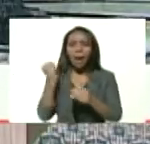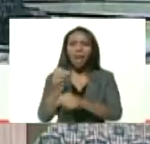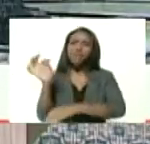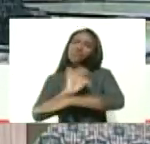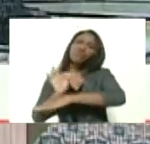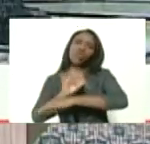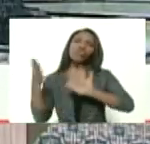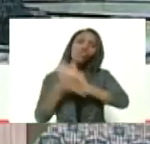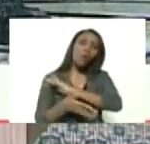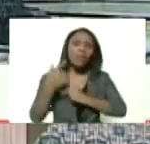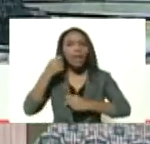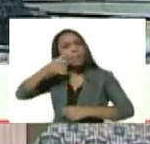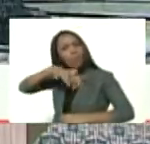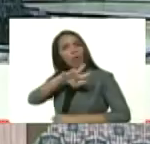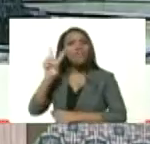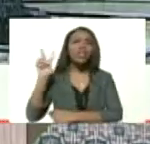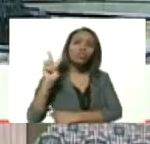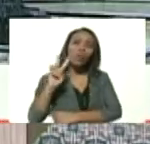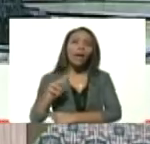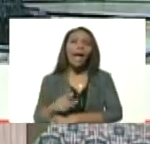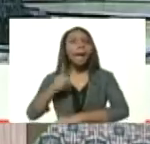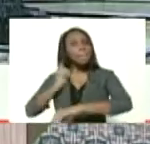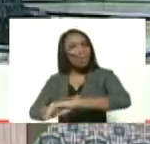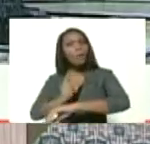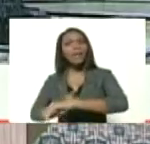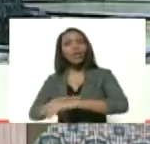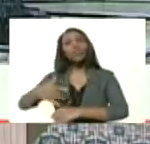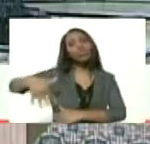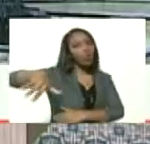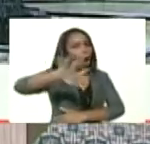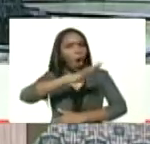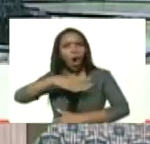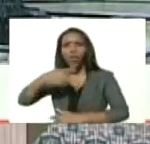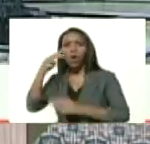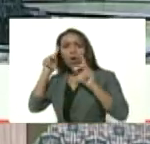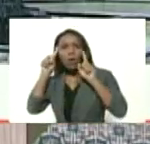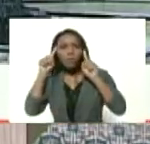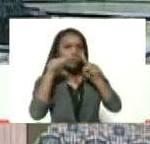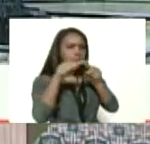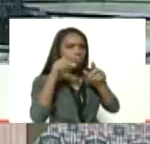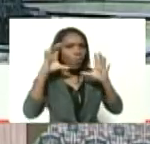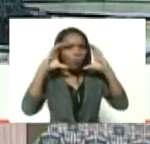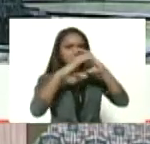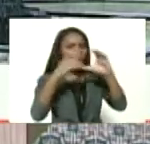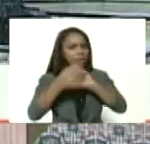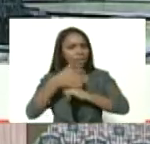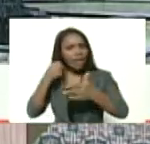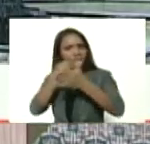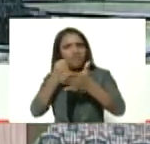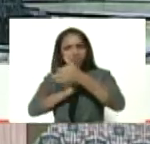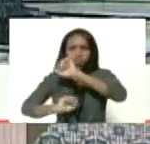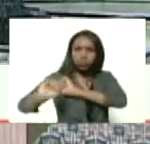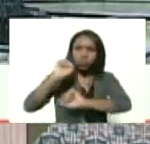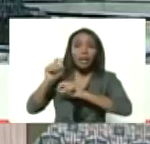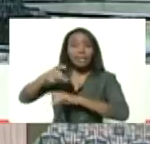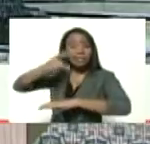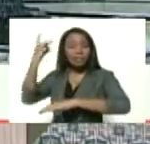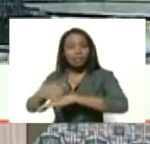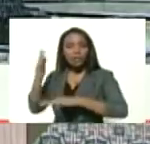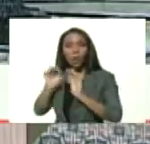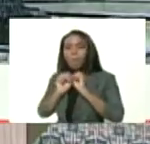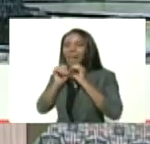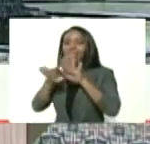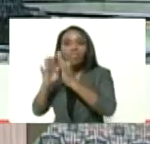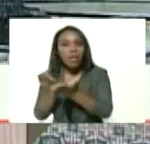función del pueblo venezolano. Es el momento de que todos estemos enfocados en combatir esta grave pandemia.